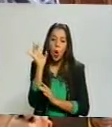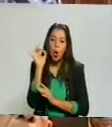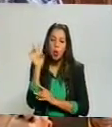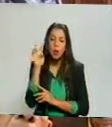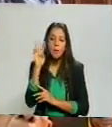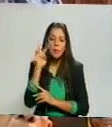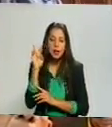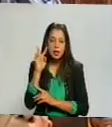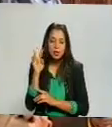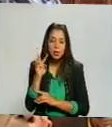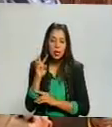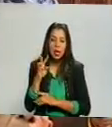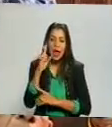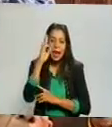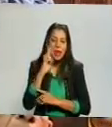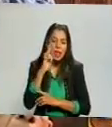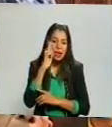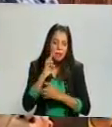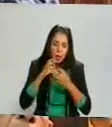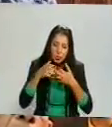obtenga el grado